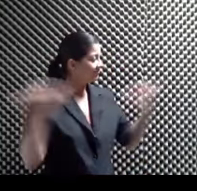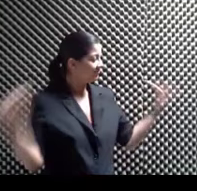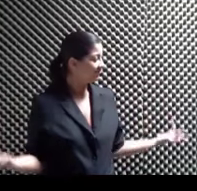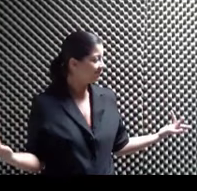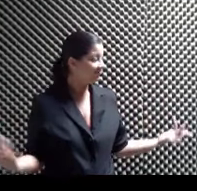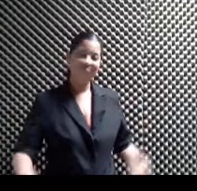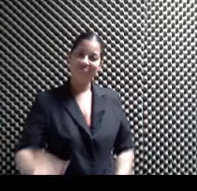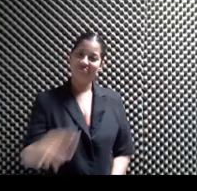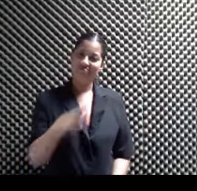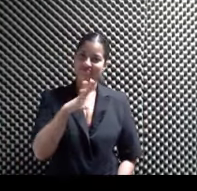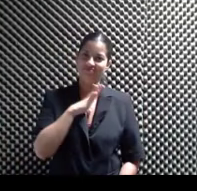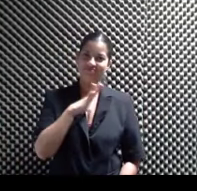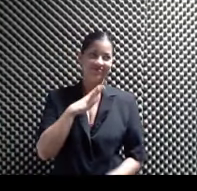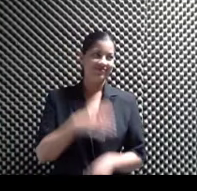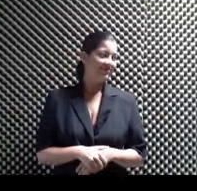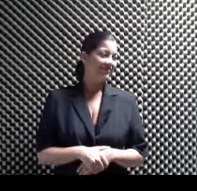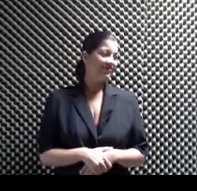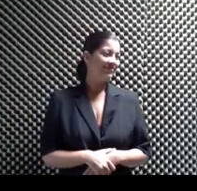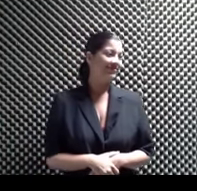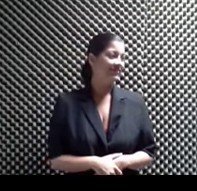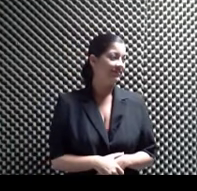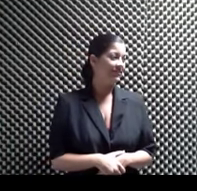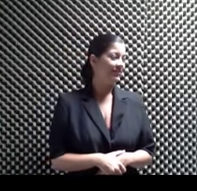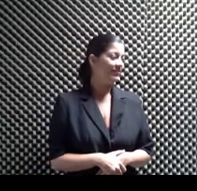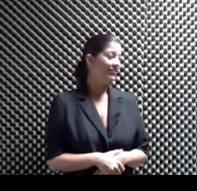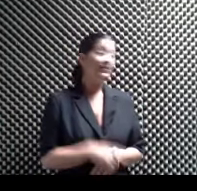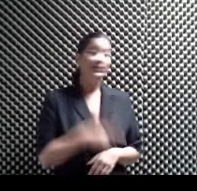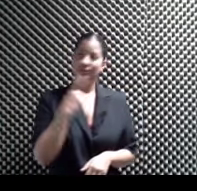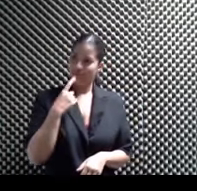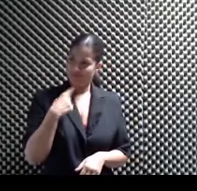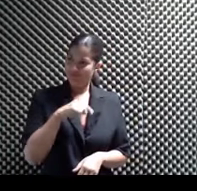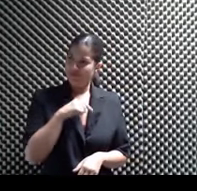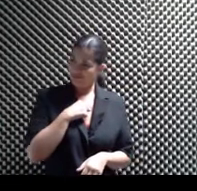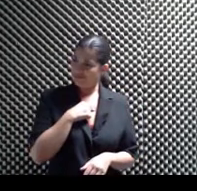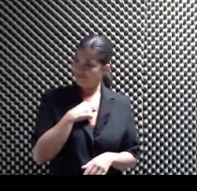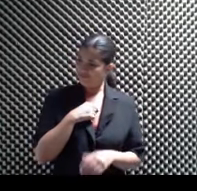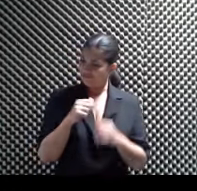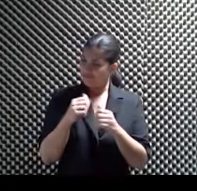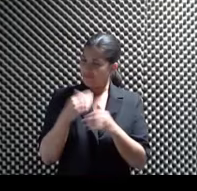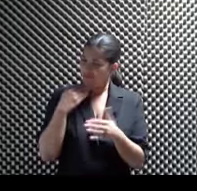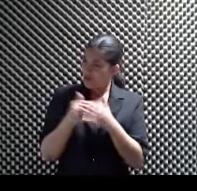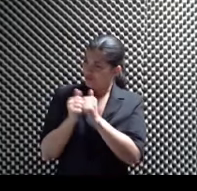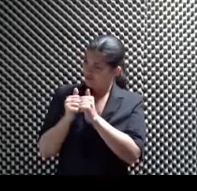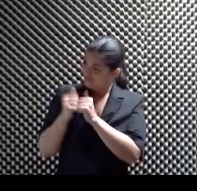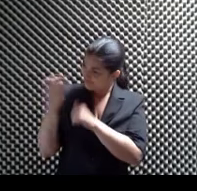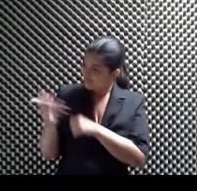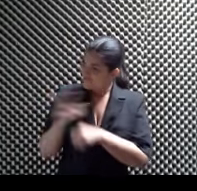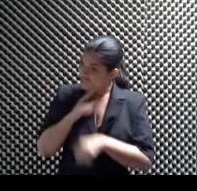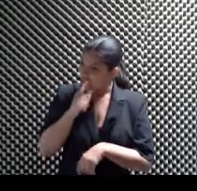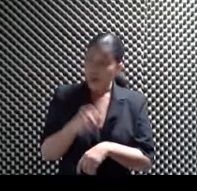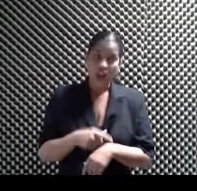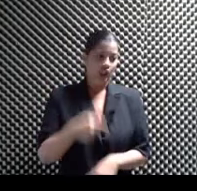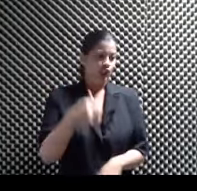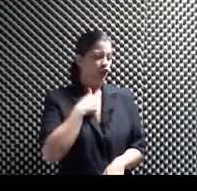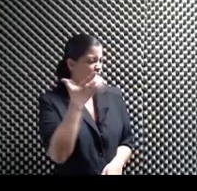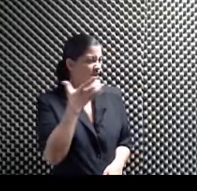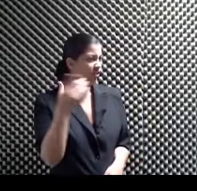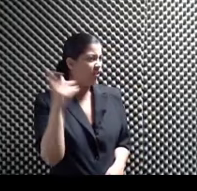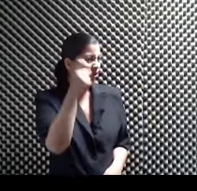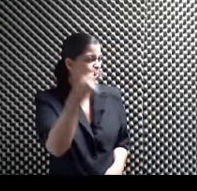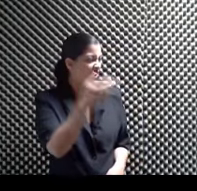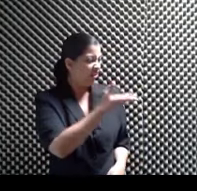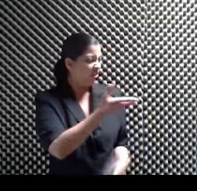Estamos Bueno Te estamos tratando bien ¿Verdad? Sí, sí Yo estoy molesto Él es nuestro coordinador Porque no quiso Decirnos